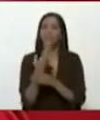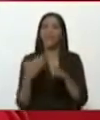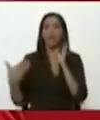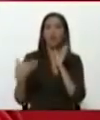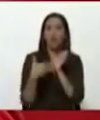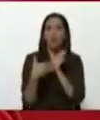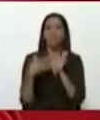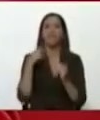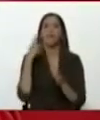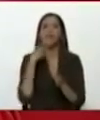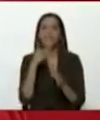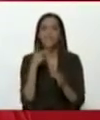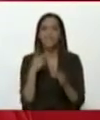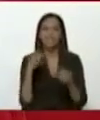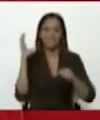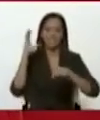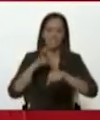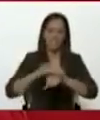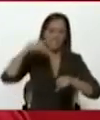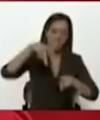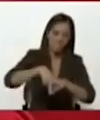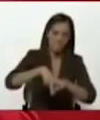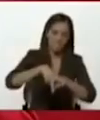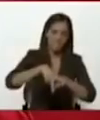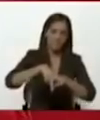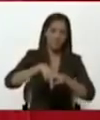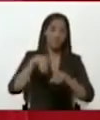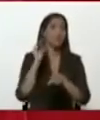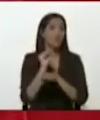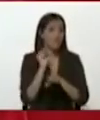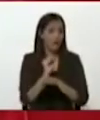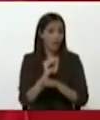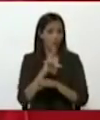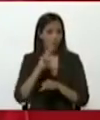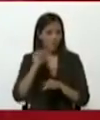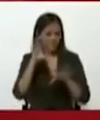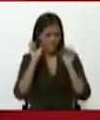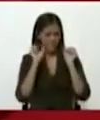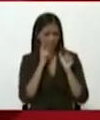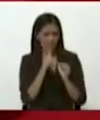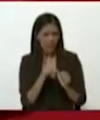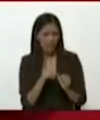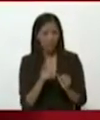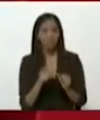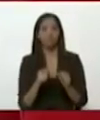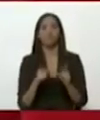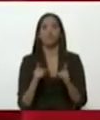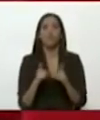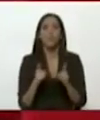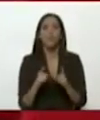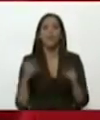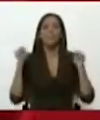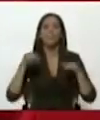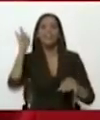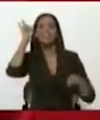de las políticas neoliberales. Cuidado con eso, no se vaya a malinterpretar. Pero han